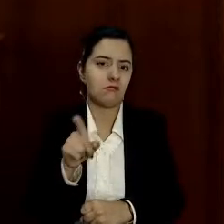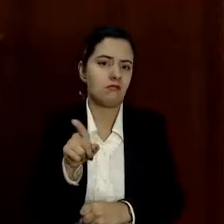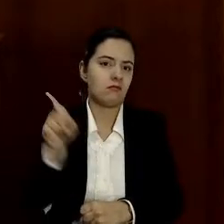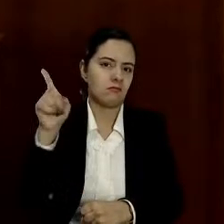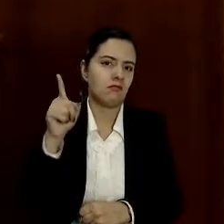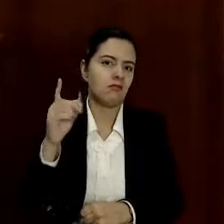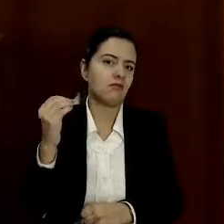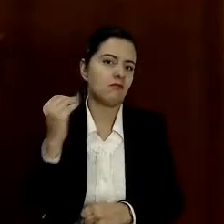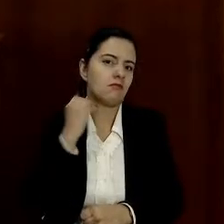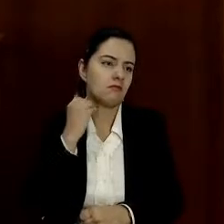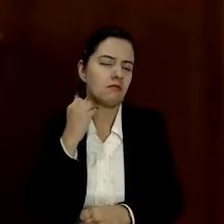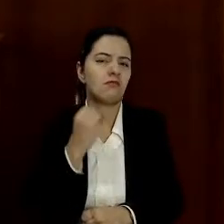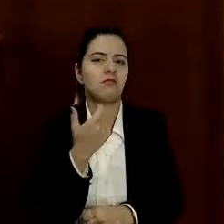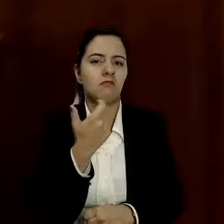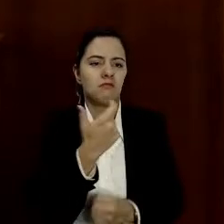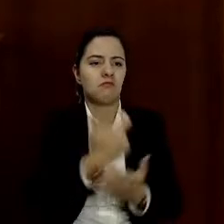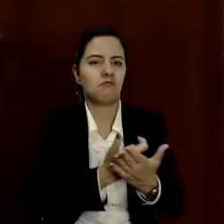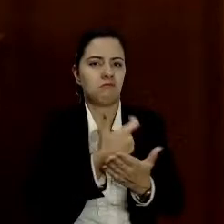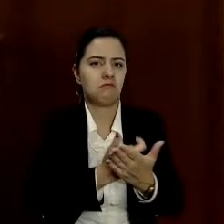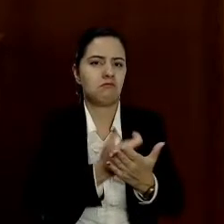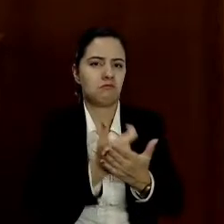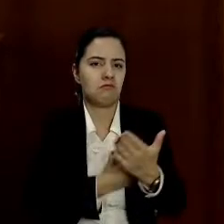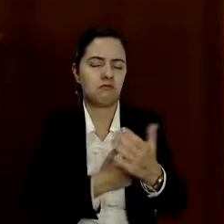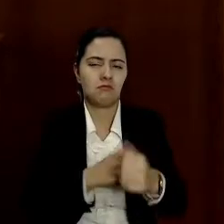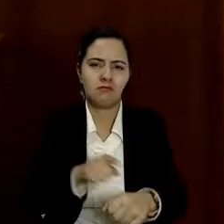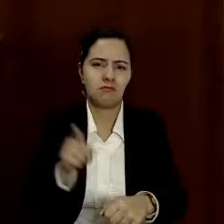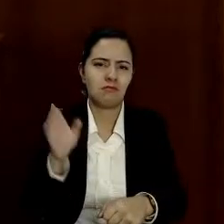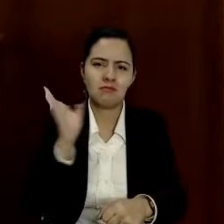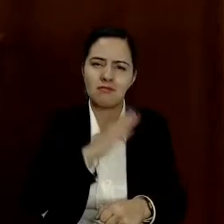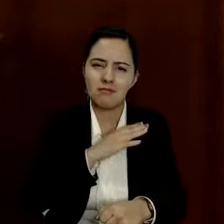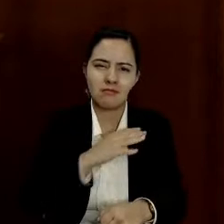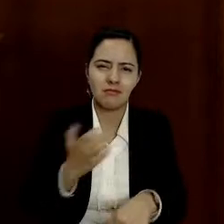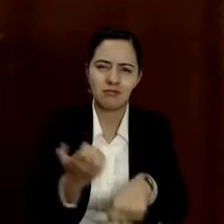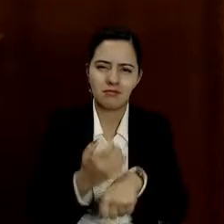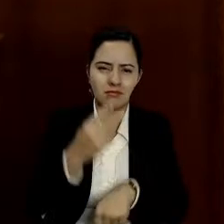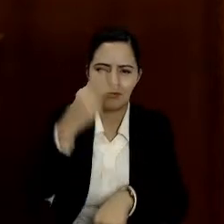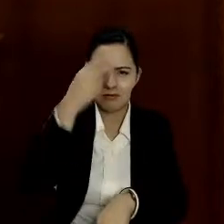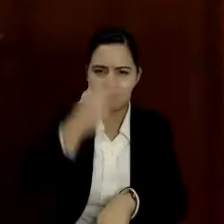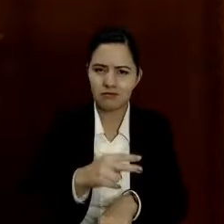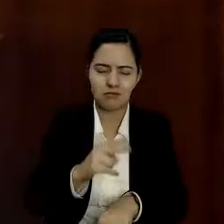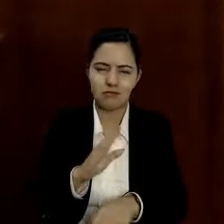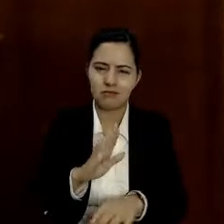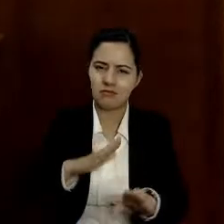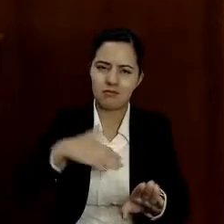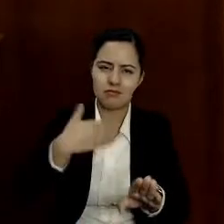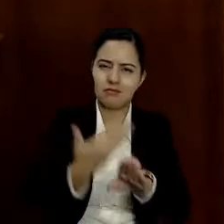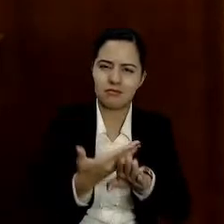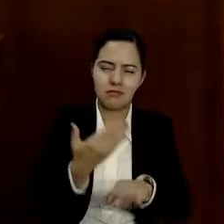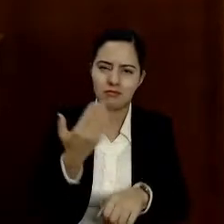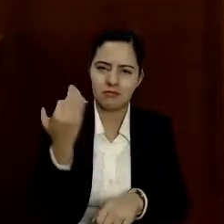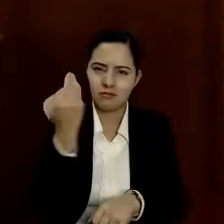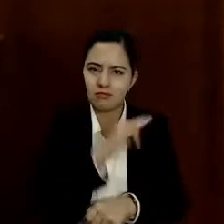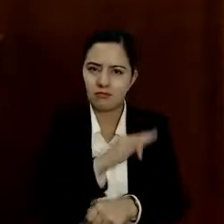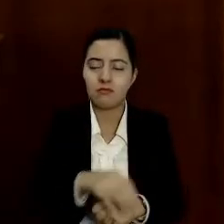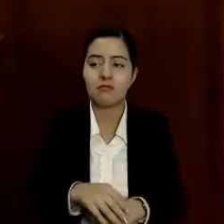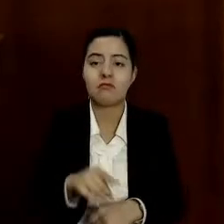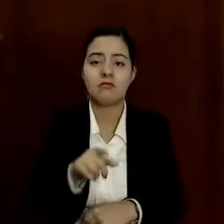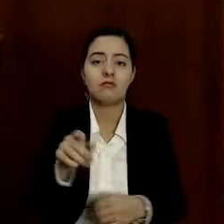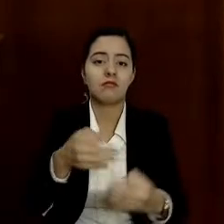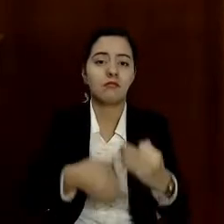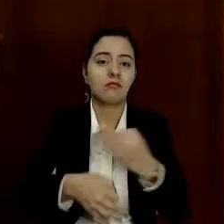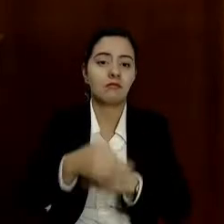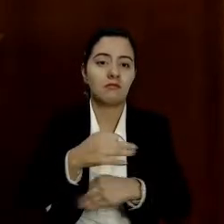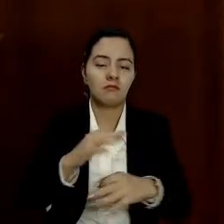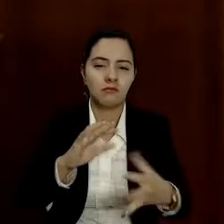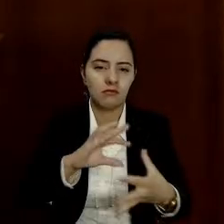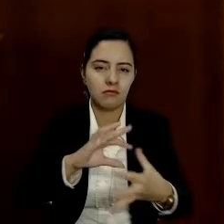haber defraudado al Estado mexicano. Erubiel es senador de la República y toda la red de implicados